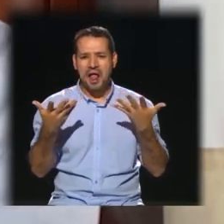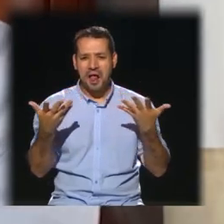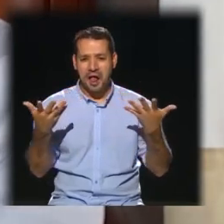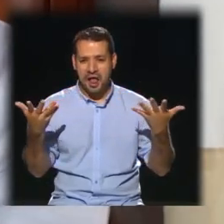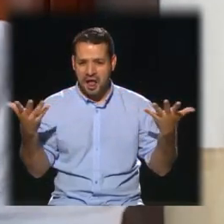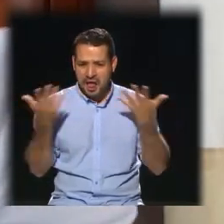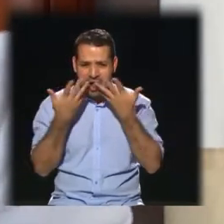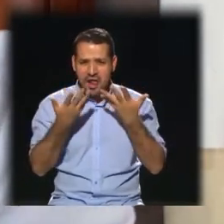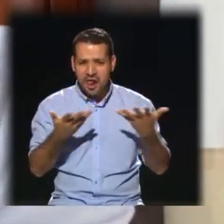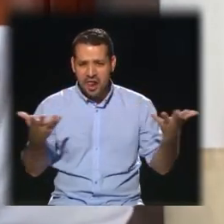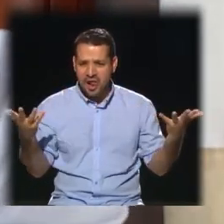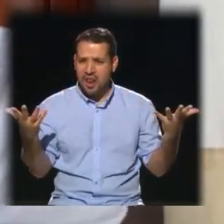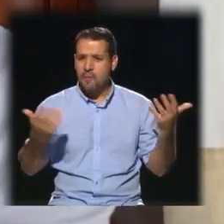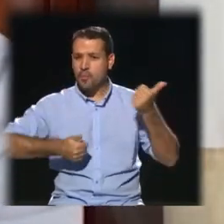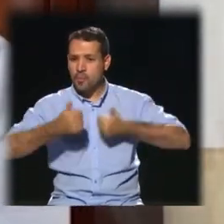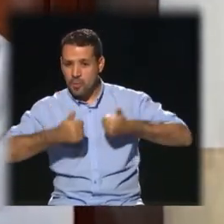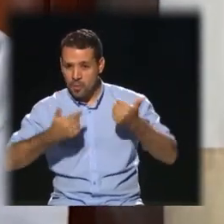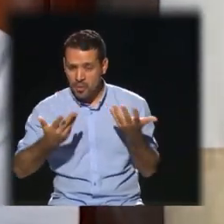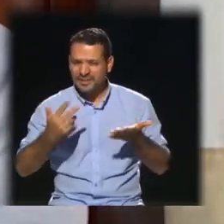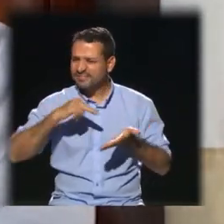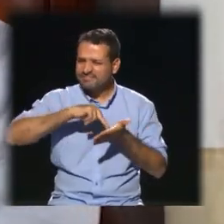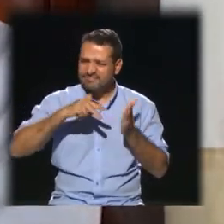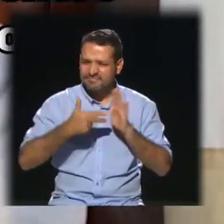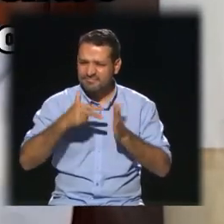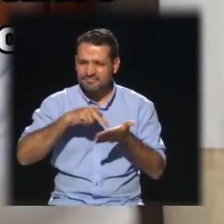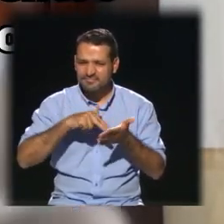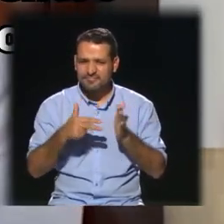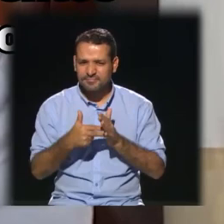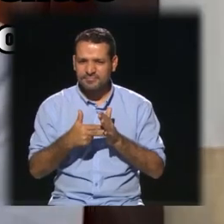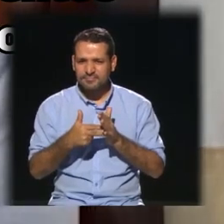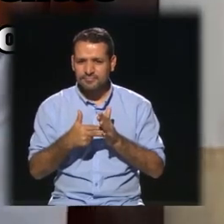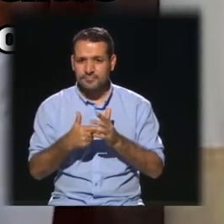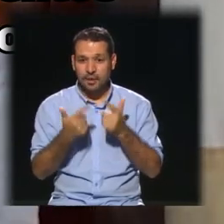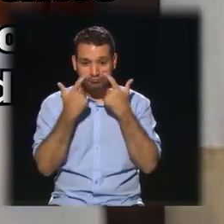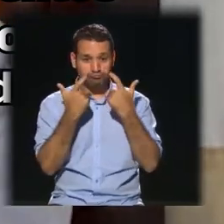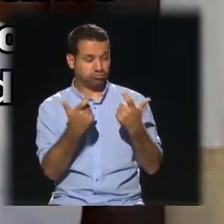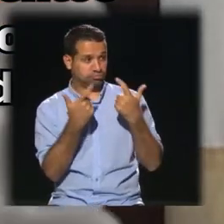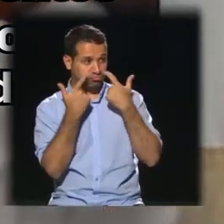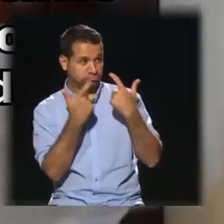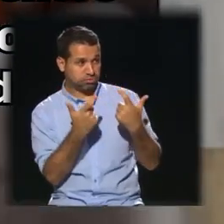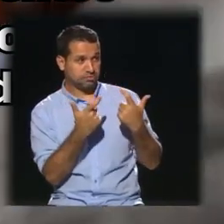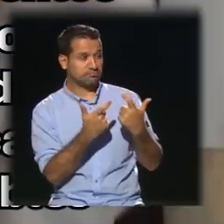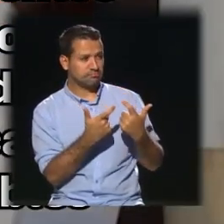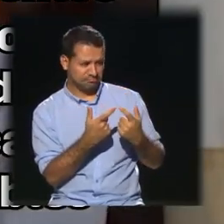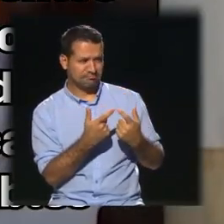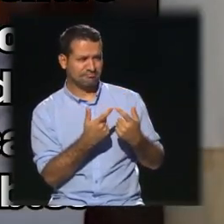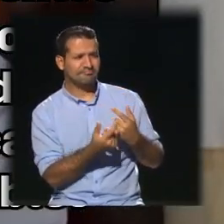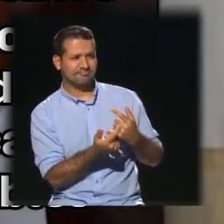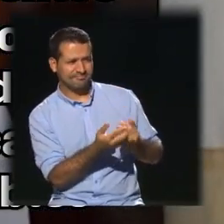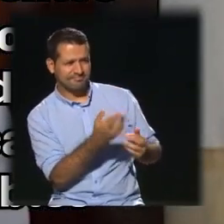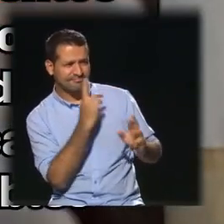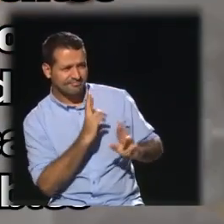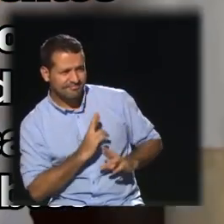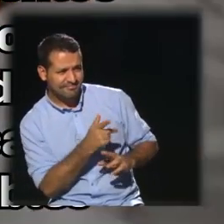decir, la falacia del hombre de paja consiste en que tu caricaturiza los argumentos del otro, sí, o sea, los exagera, tú coges